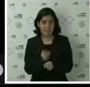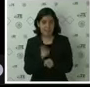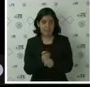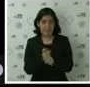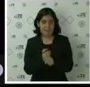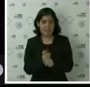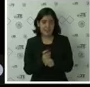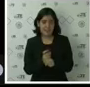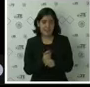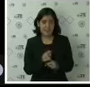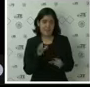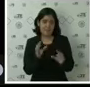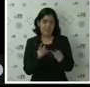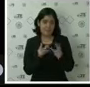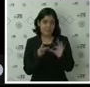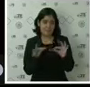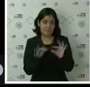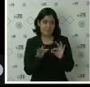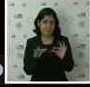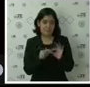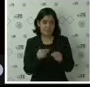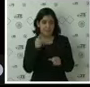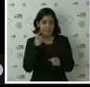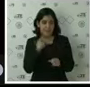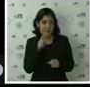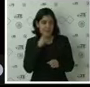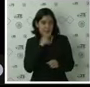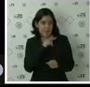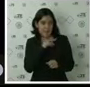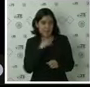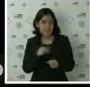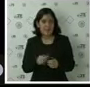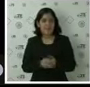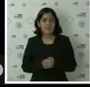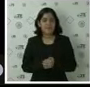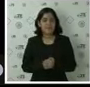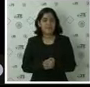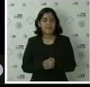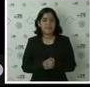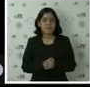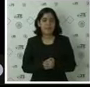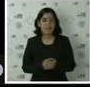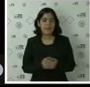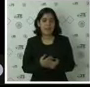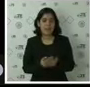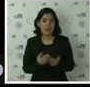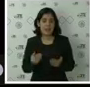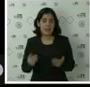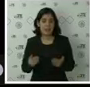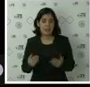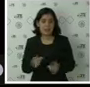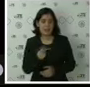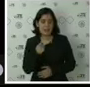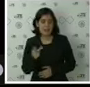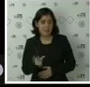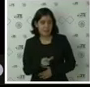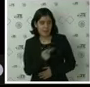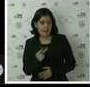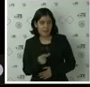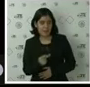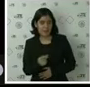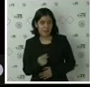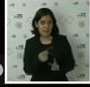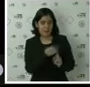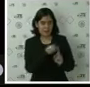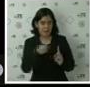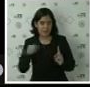para acelerar un poquito el webinar y yo les iría diciendo la pregunta y el orden en el que ya venimos